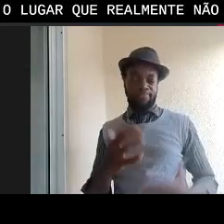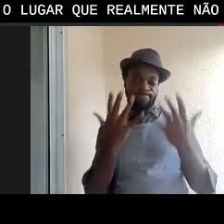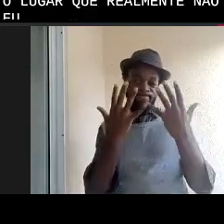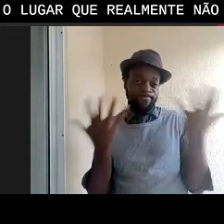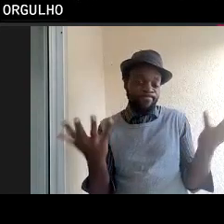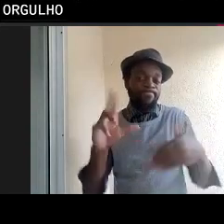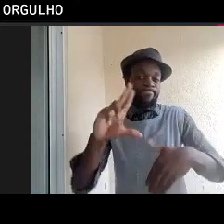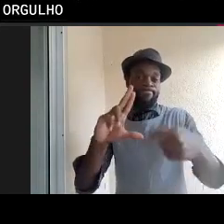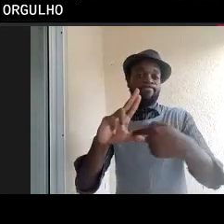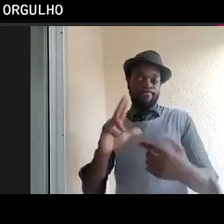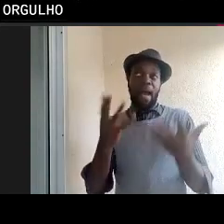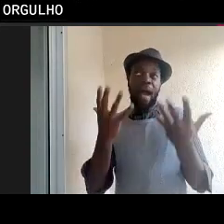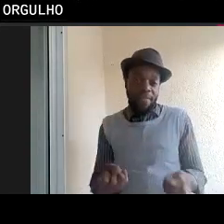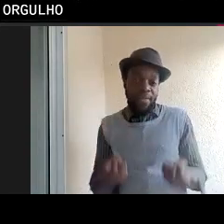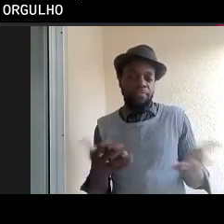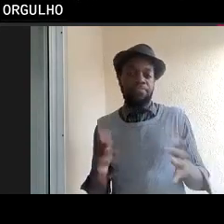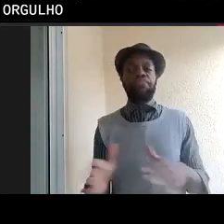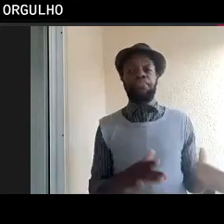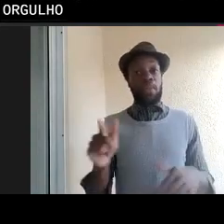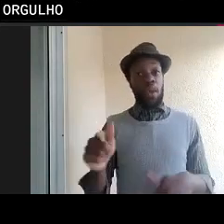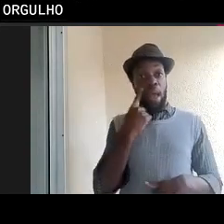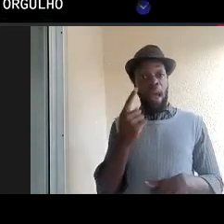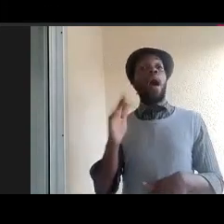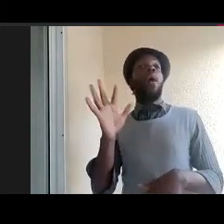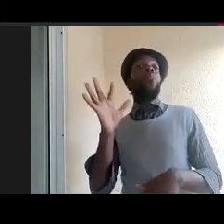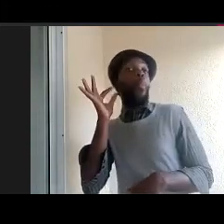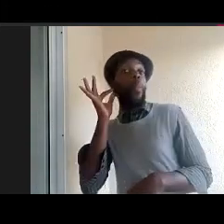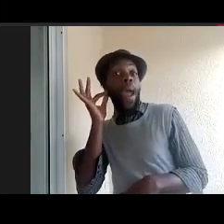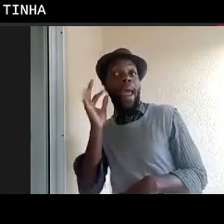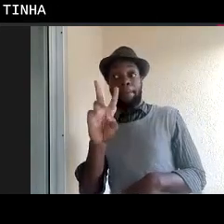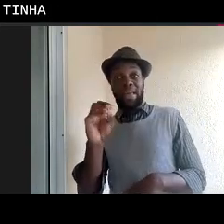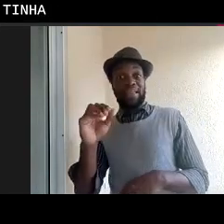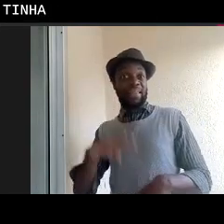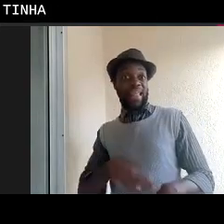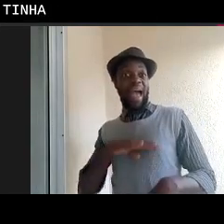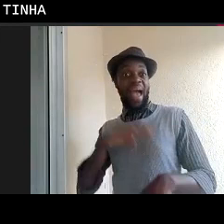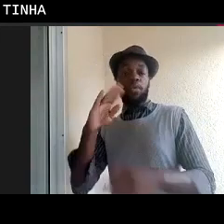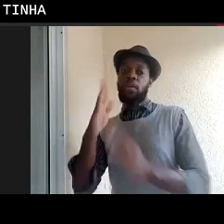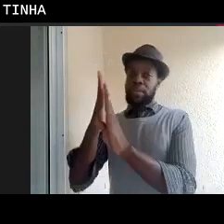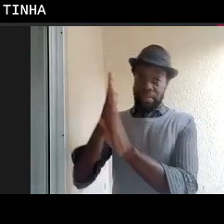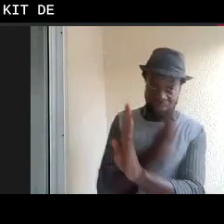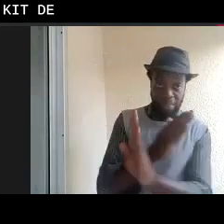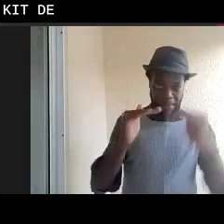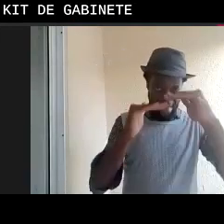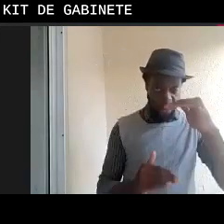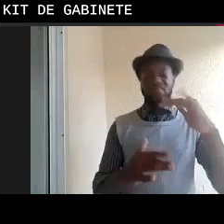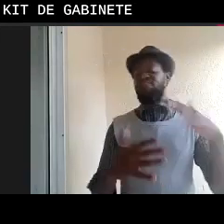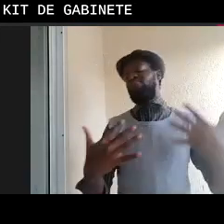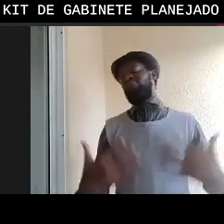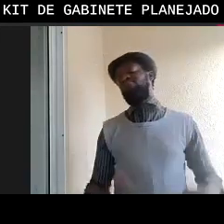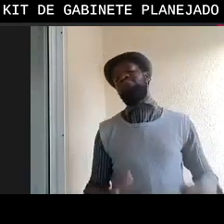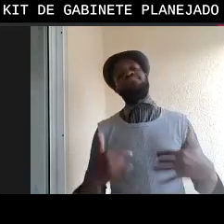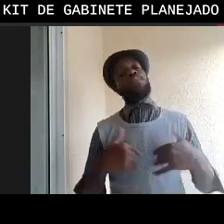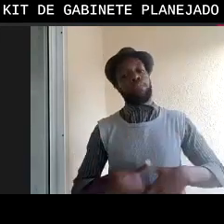nacimientos recientes en mujeres menores de 20 años han sido no planeados. En la mayoría de los países de América Latina y el Caribe, en